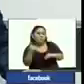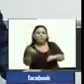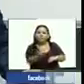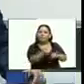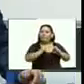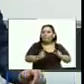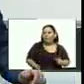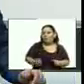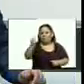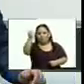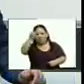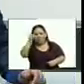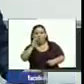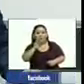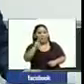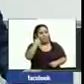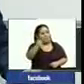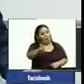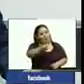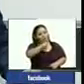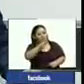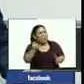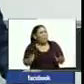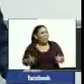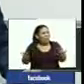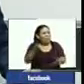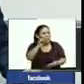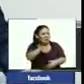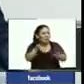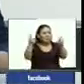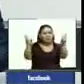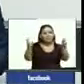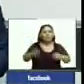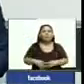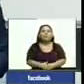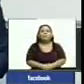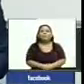reaccionado. En el siguiente informe le contamos todo lo que se ha dicho sobre este tema.